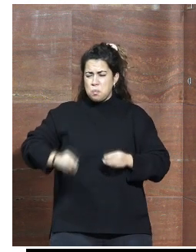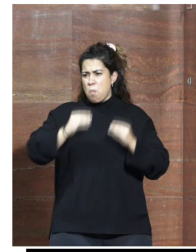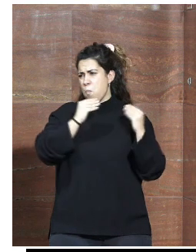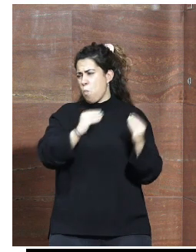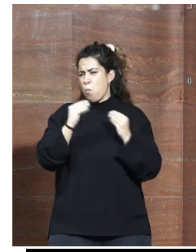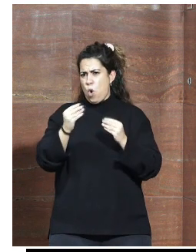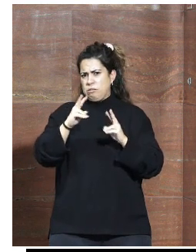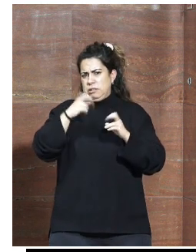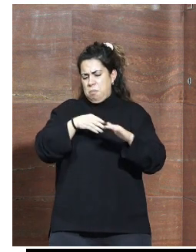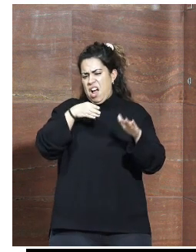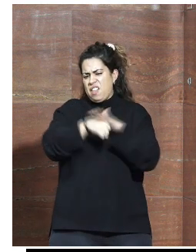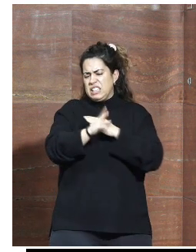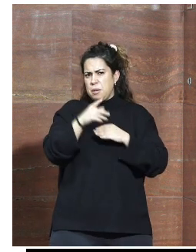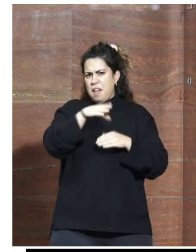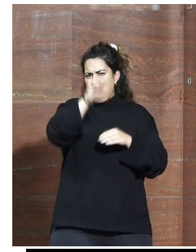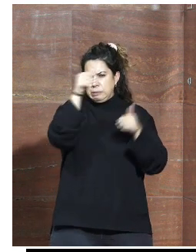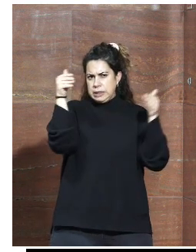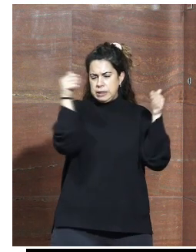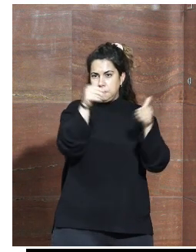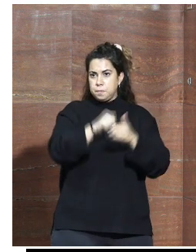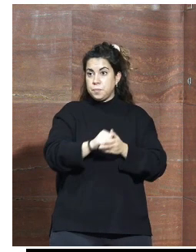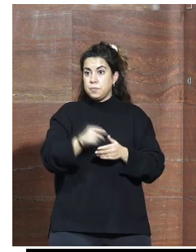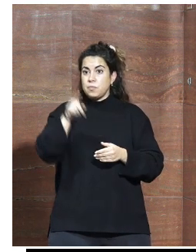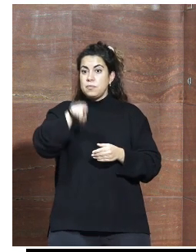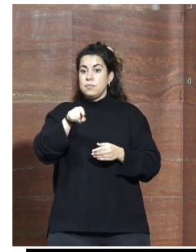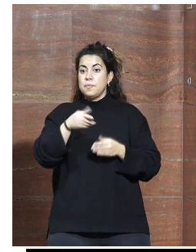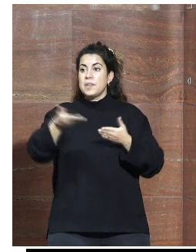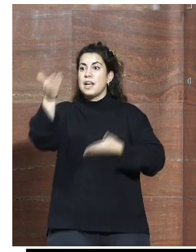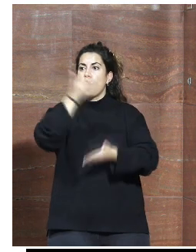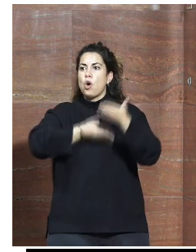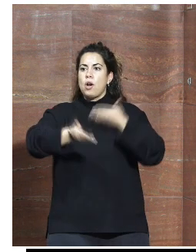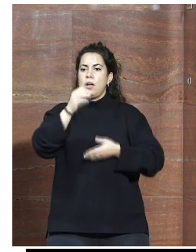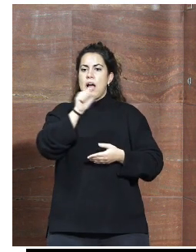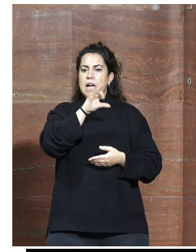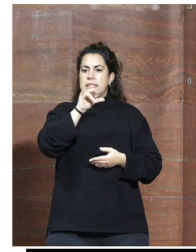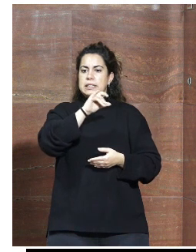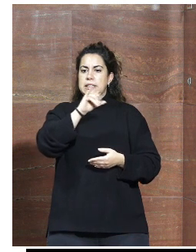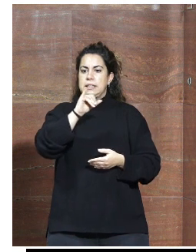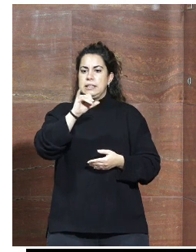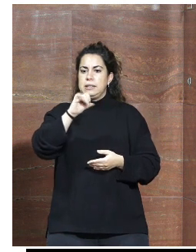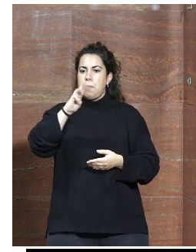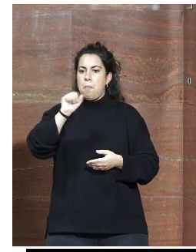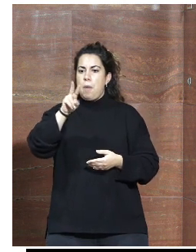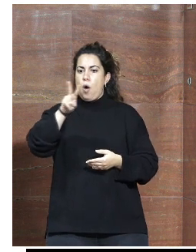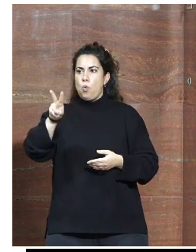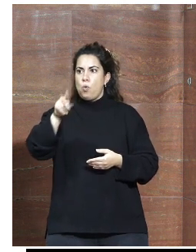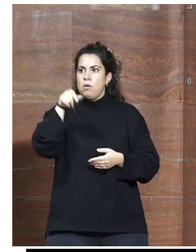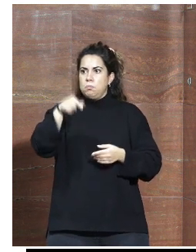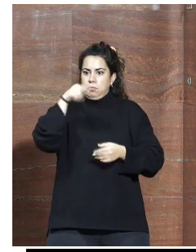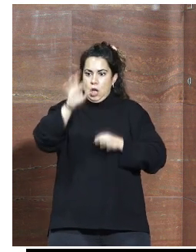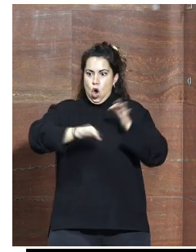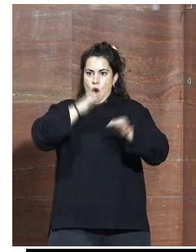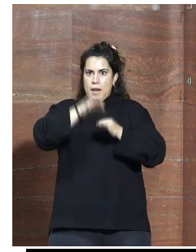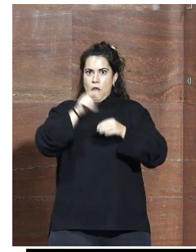ella. También quiero en este punto hacer mención a la colaboración de ASEPAO en la organización también de estas